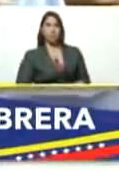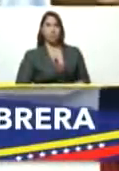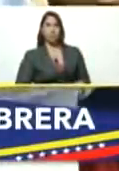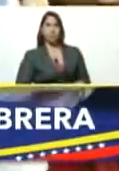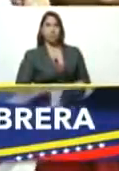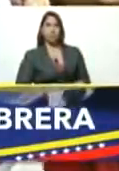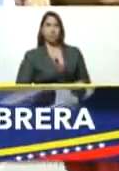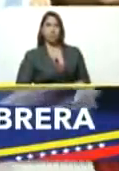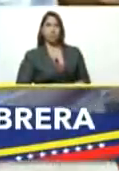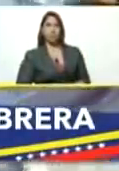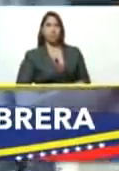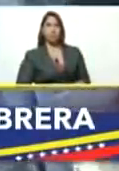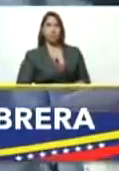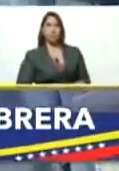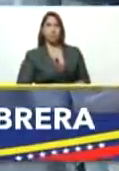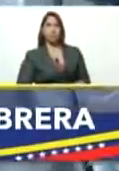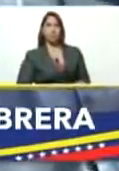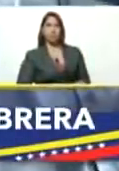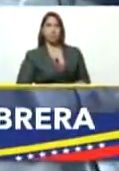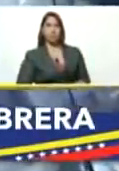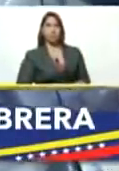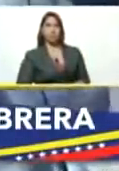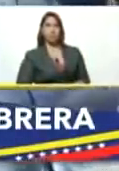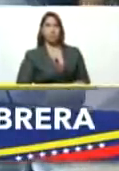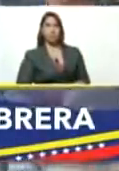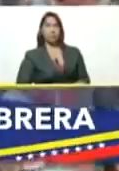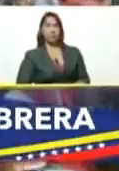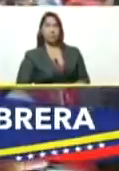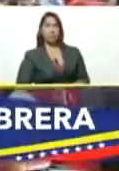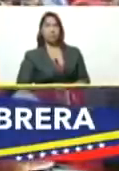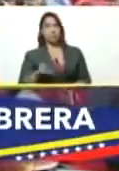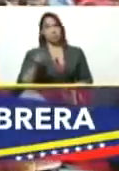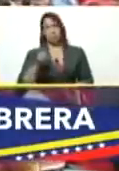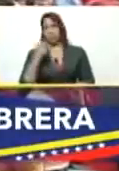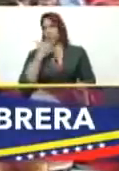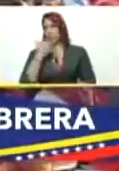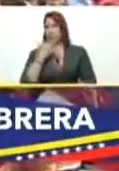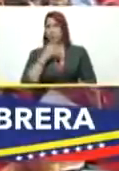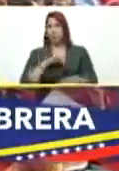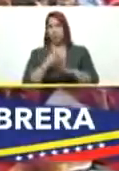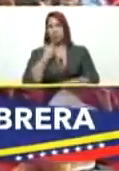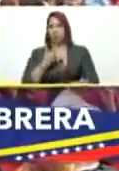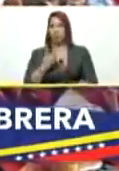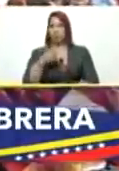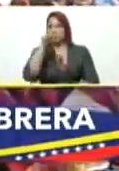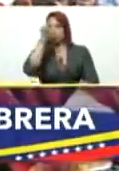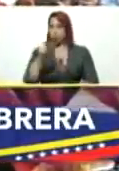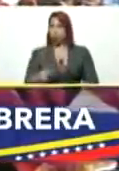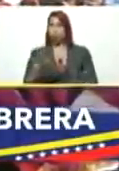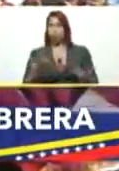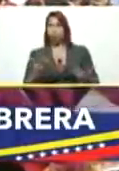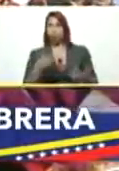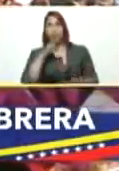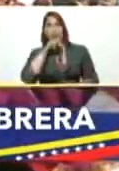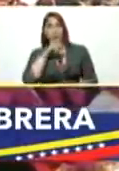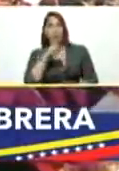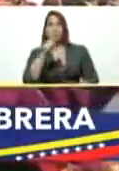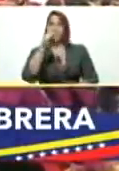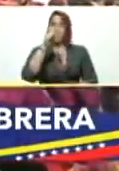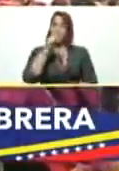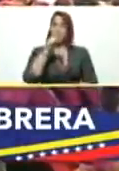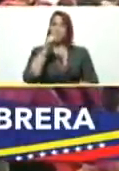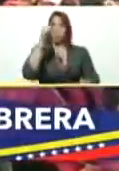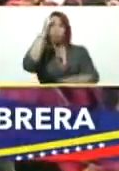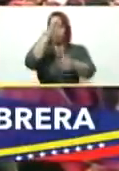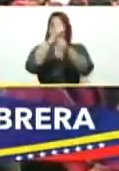coloca al para la mañana y también porque diga eso habla con el micrófono en el paral no